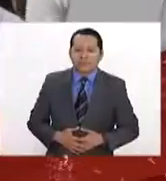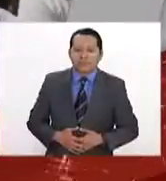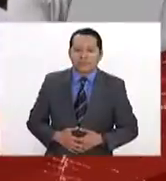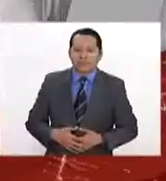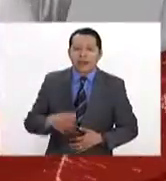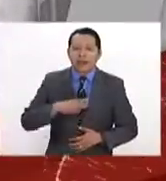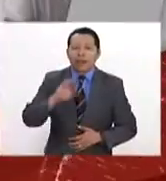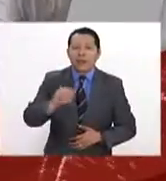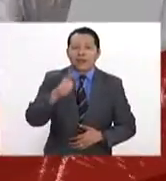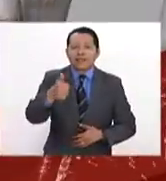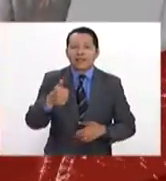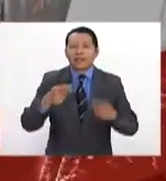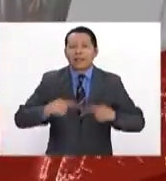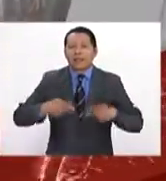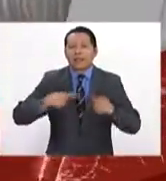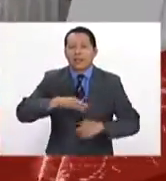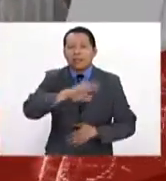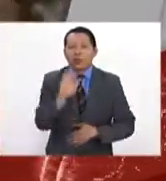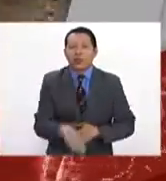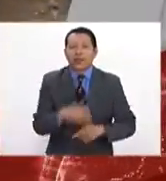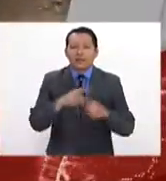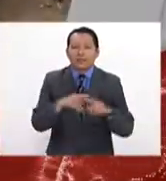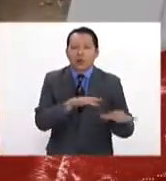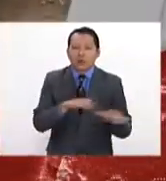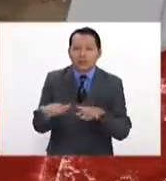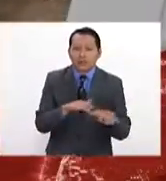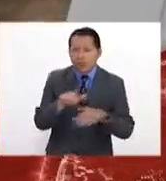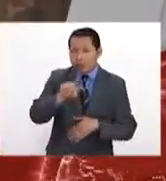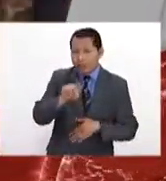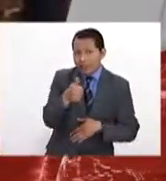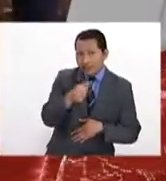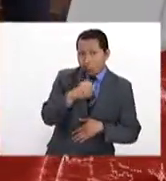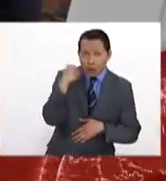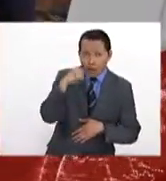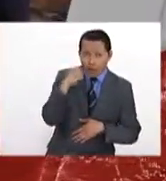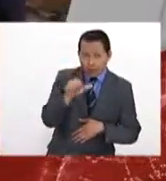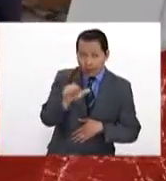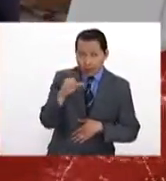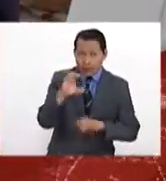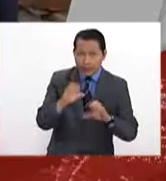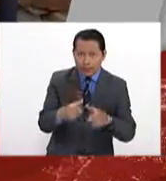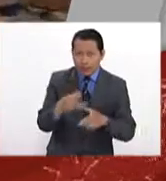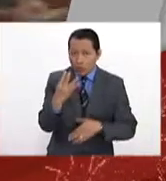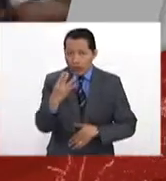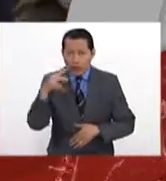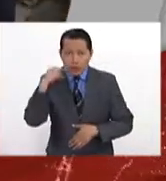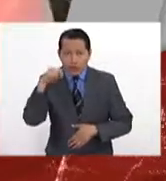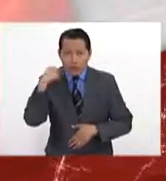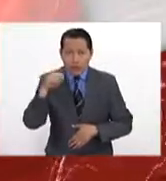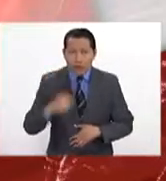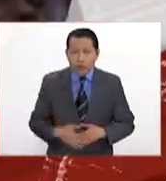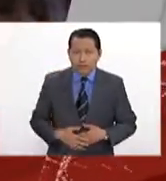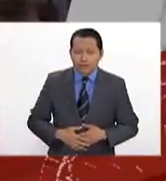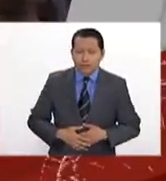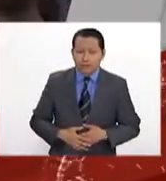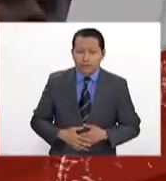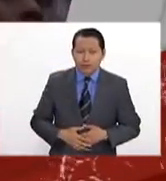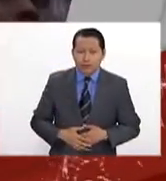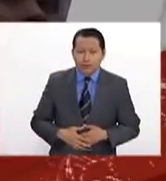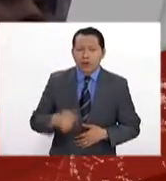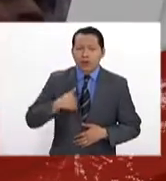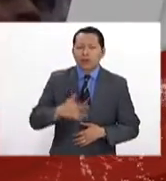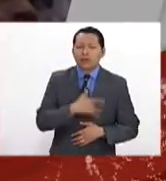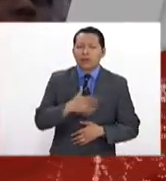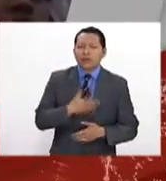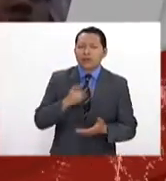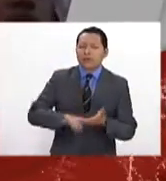Aumenta 96 el número de muertos por el sismo, 76 en Oaxaca, 16 en Chiapas y 4 en Tabasco. Estoy convencido